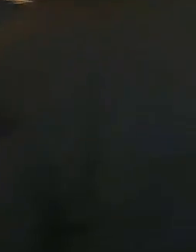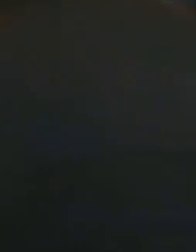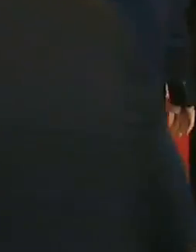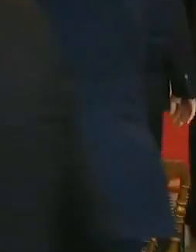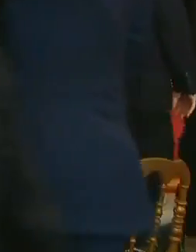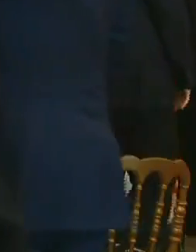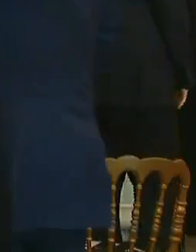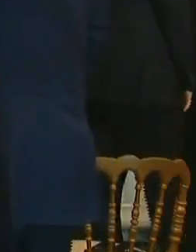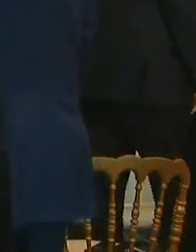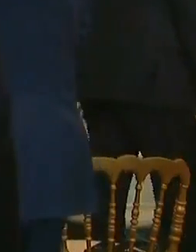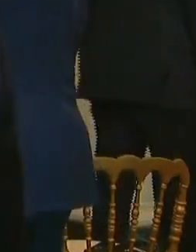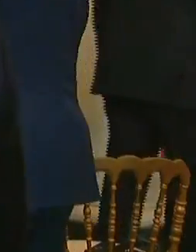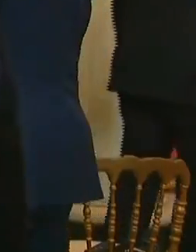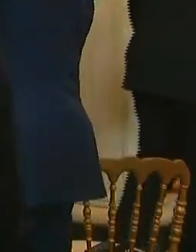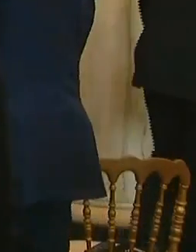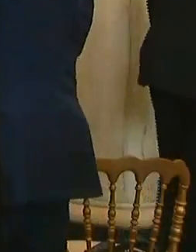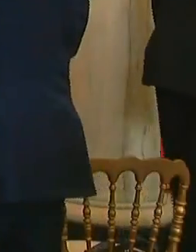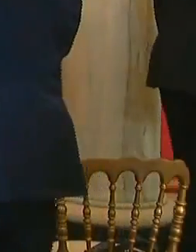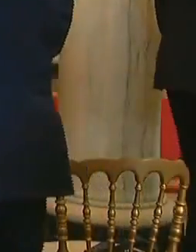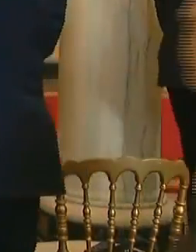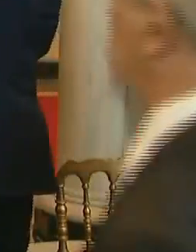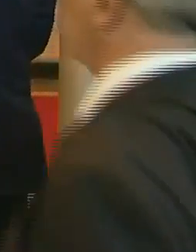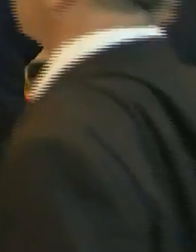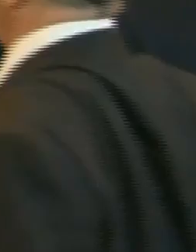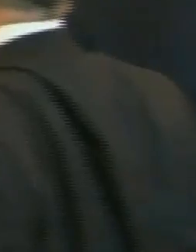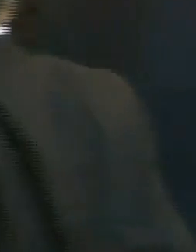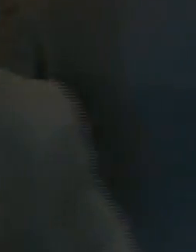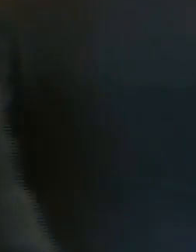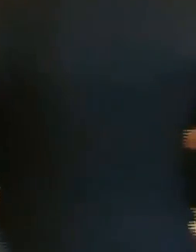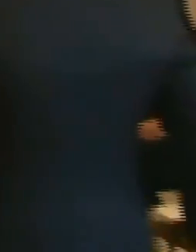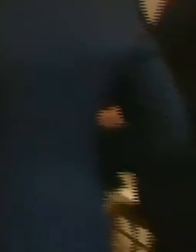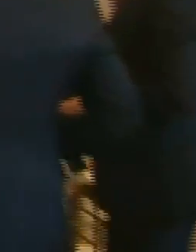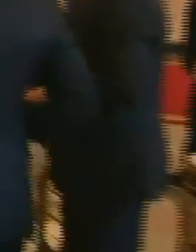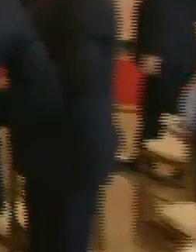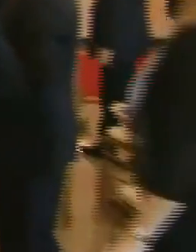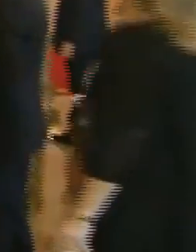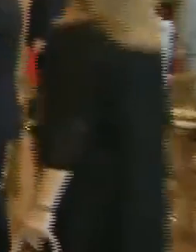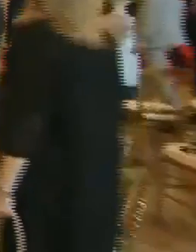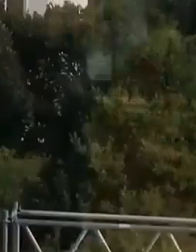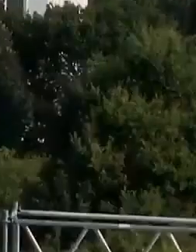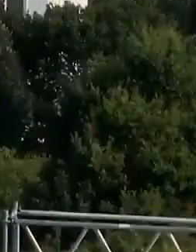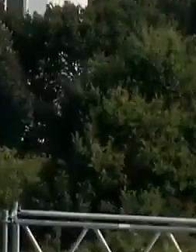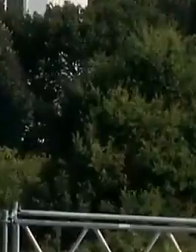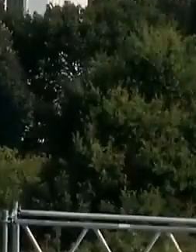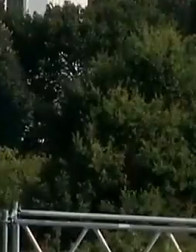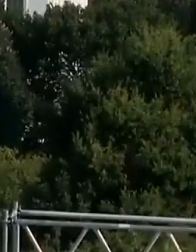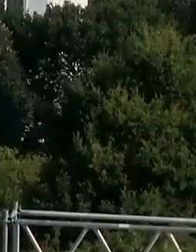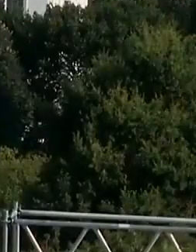confirmar que se solicitó la estadía de César Duarte?